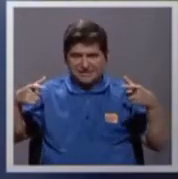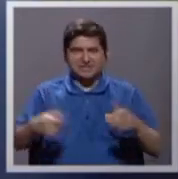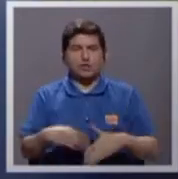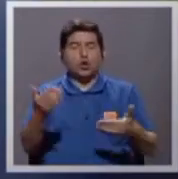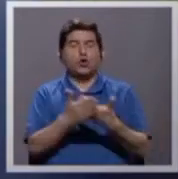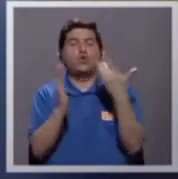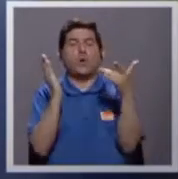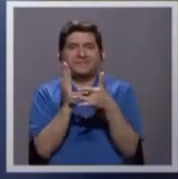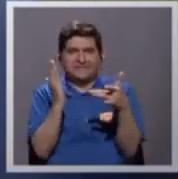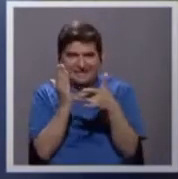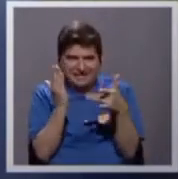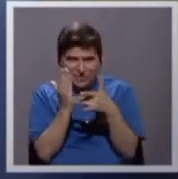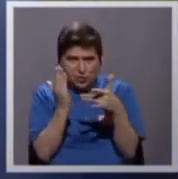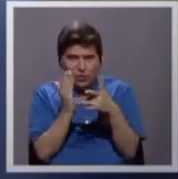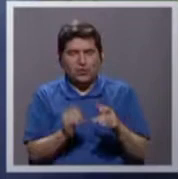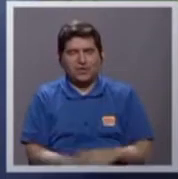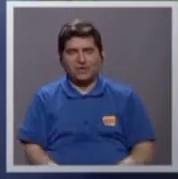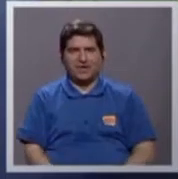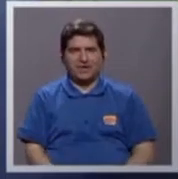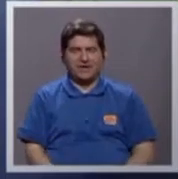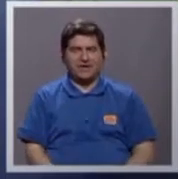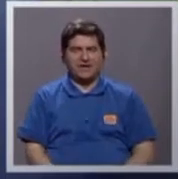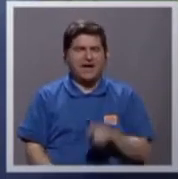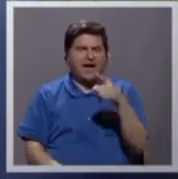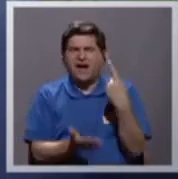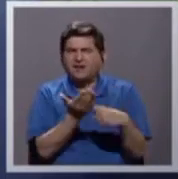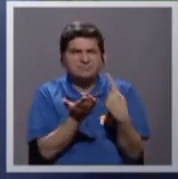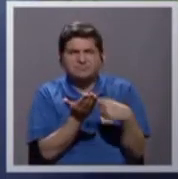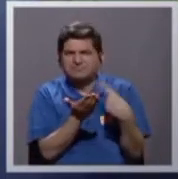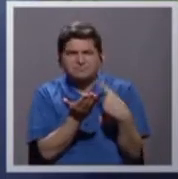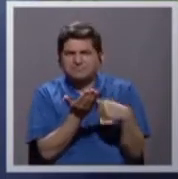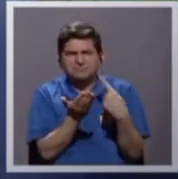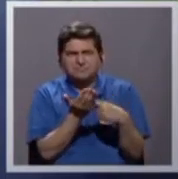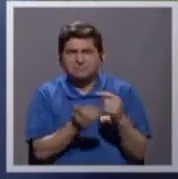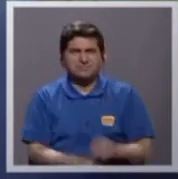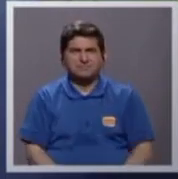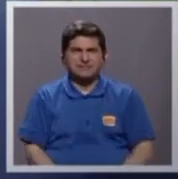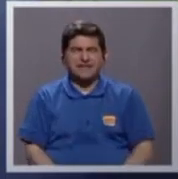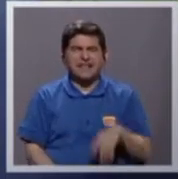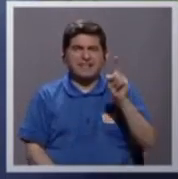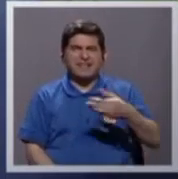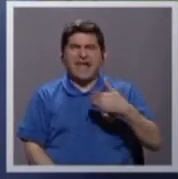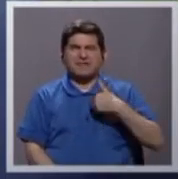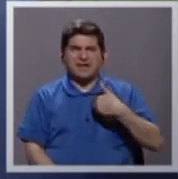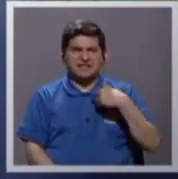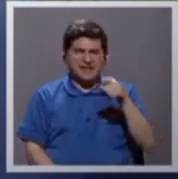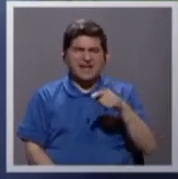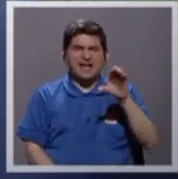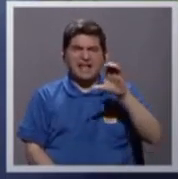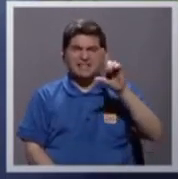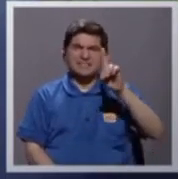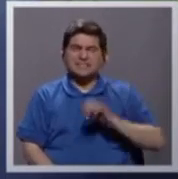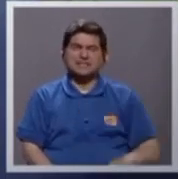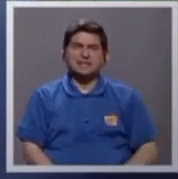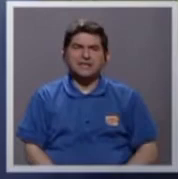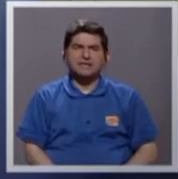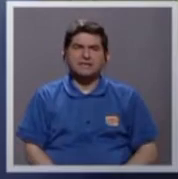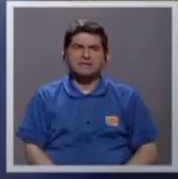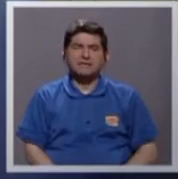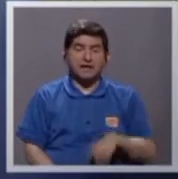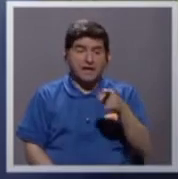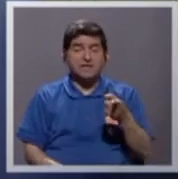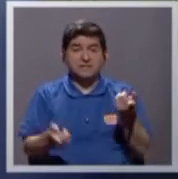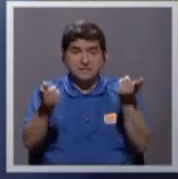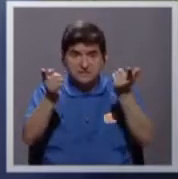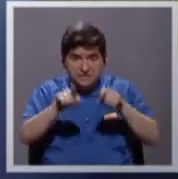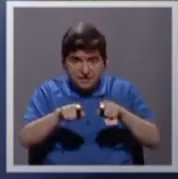nueva tecnología era hecho, han discutido el tamaño que tiene tener esta CD. Y el tamaño era hecho